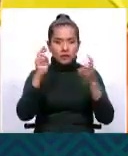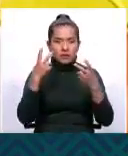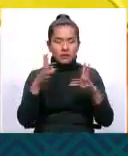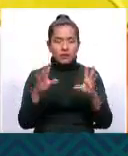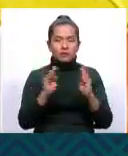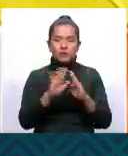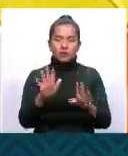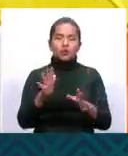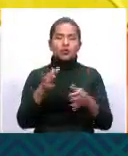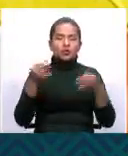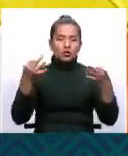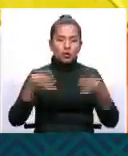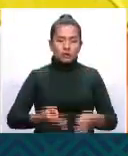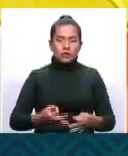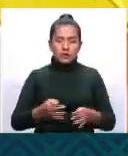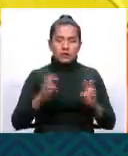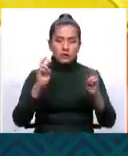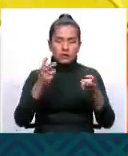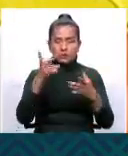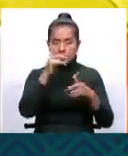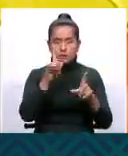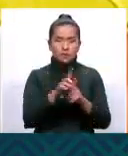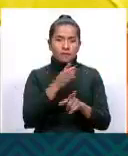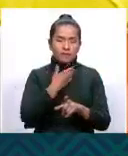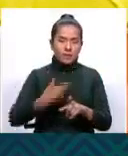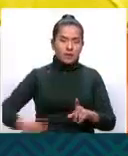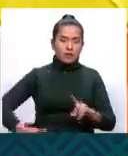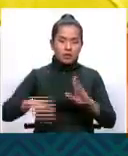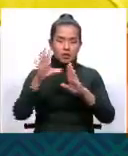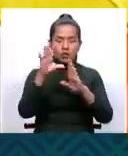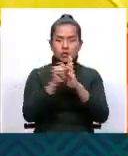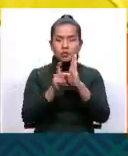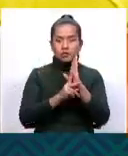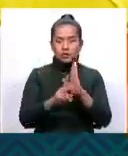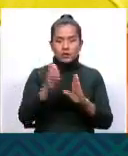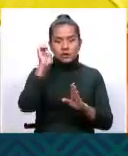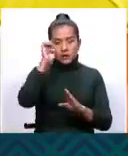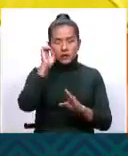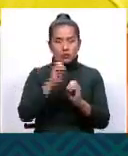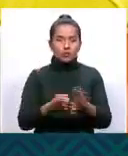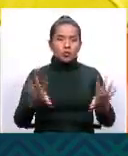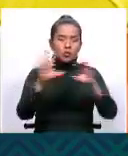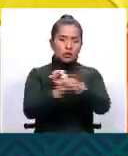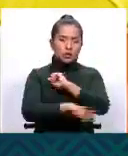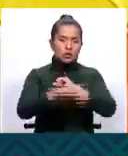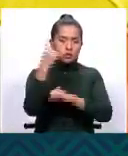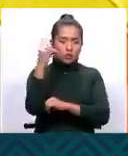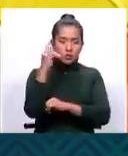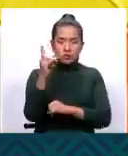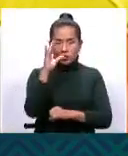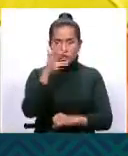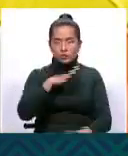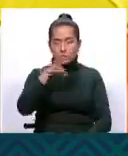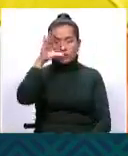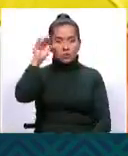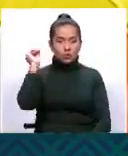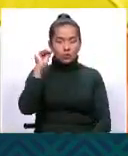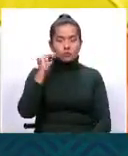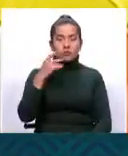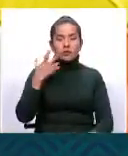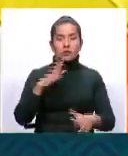desde las cuentas oficiales de nuestro hermano presidente constitucional del Estado Plurinacional de Bolivia, Lucho Arce,